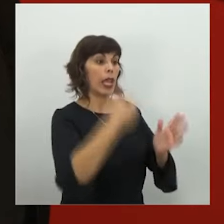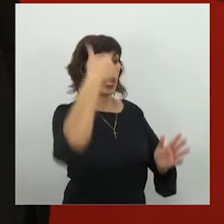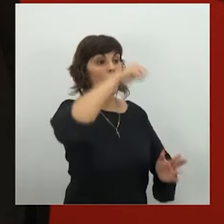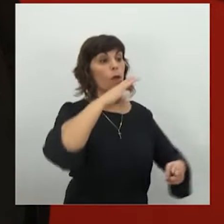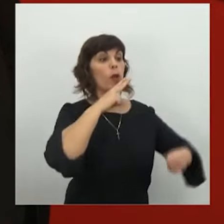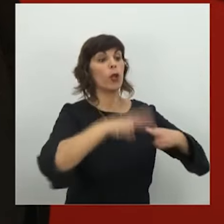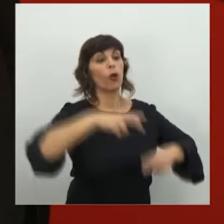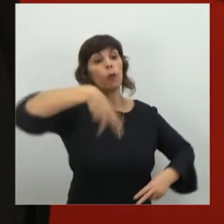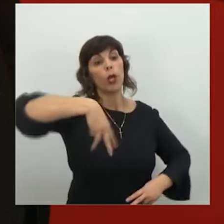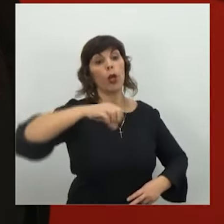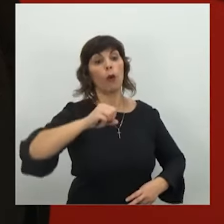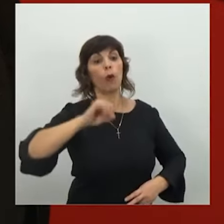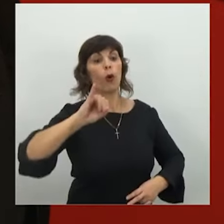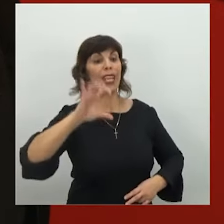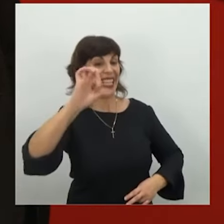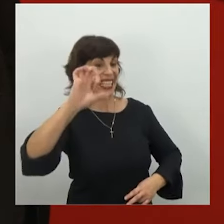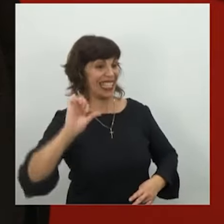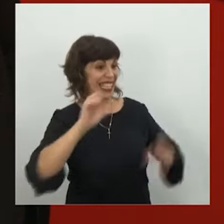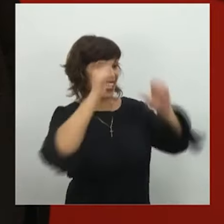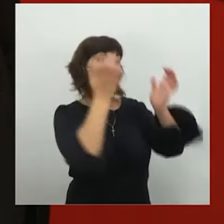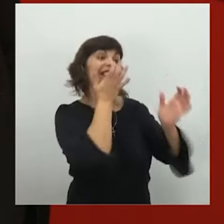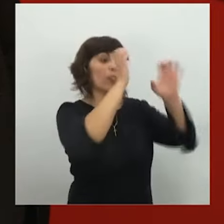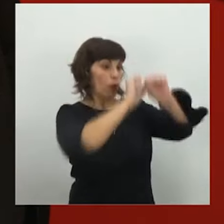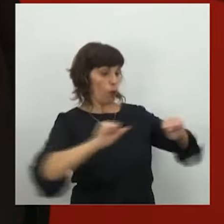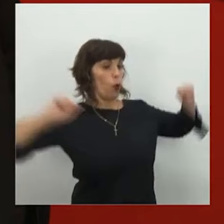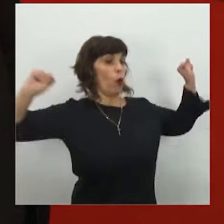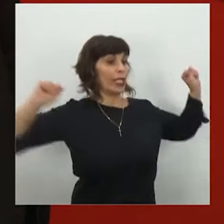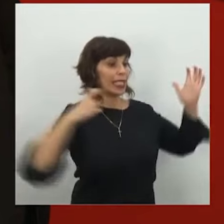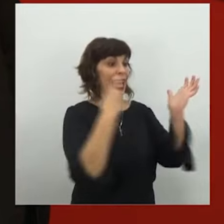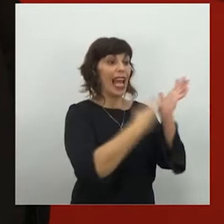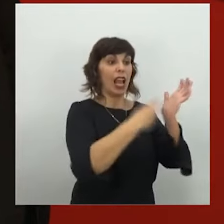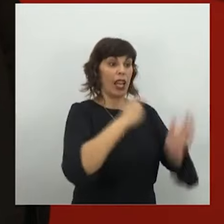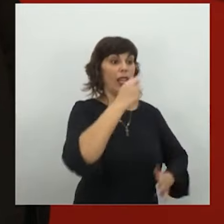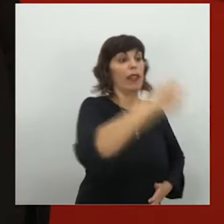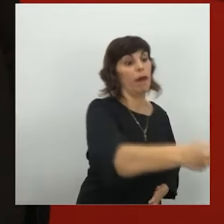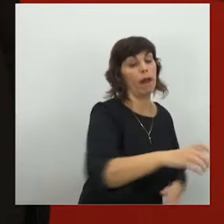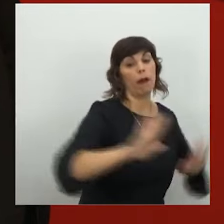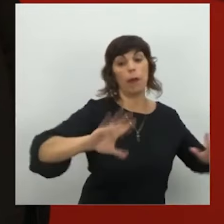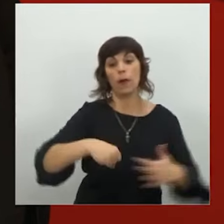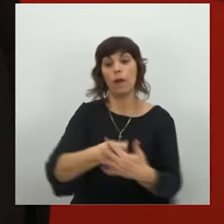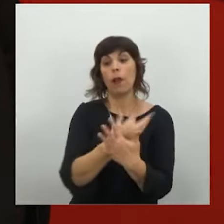la gracia y la verdad vinieron por Jesucristo.